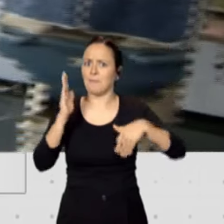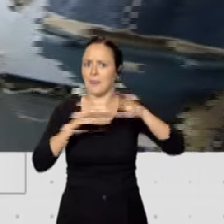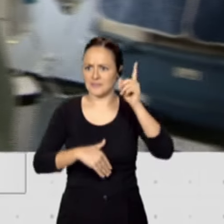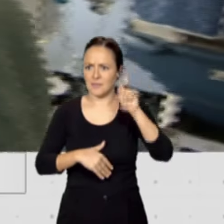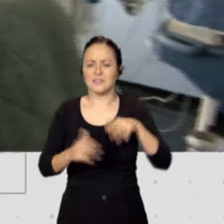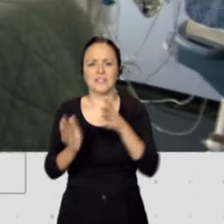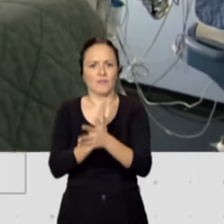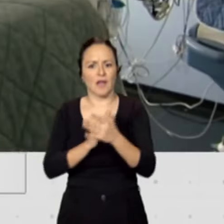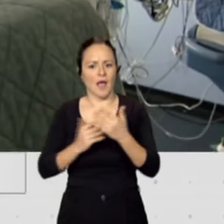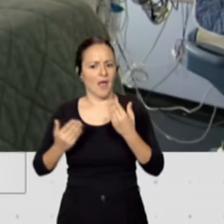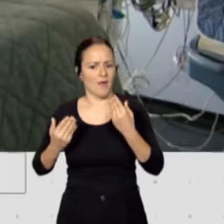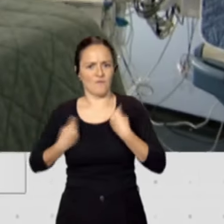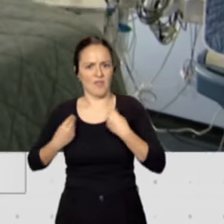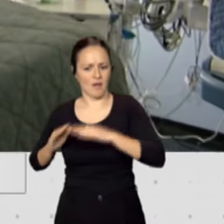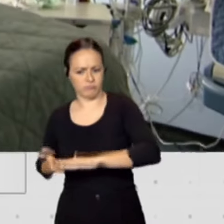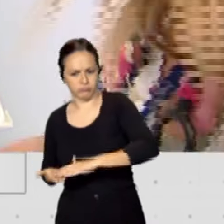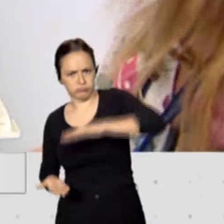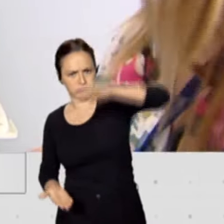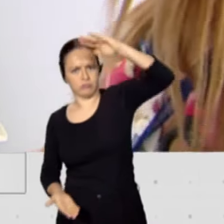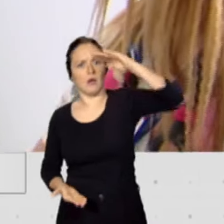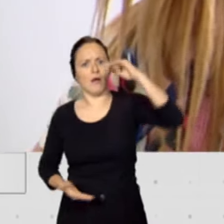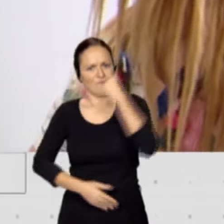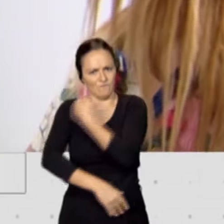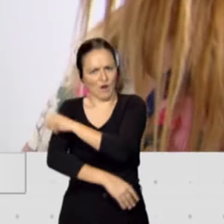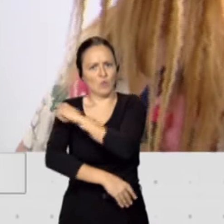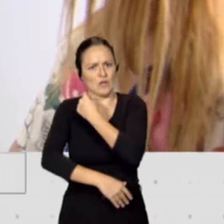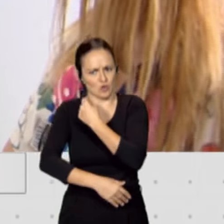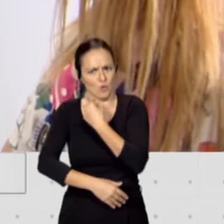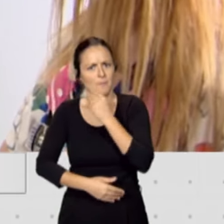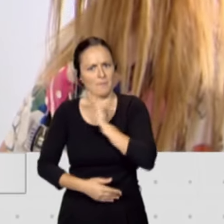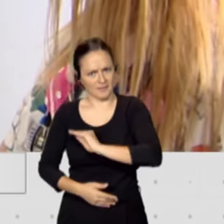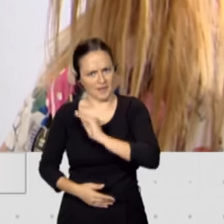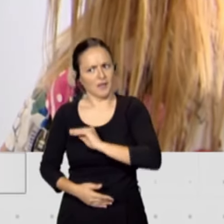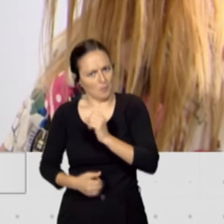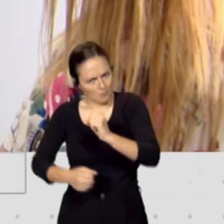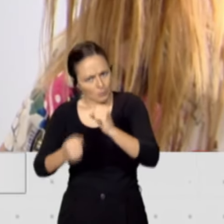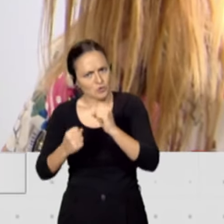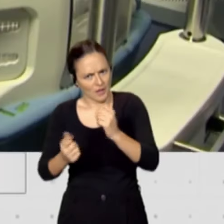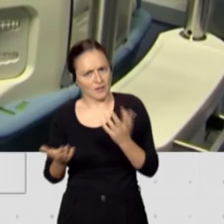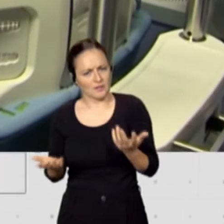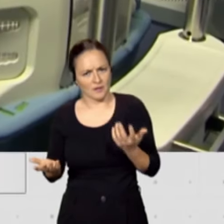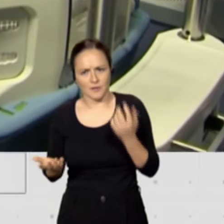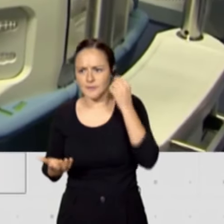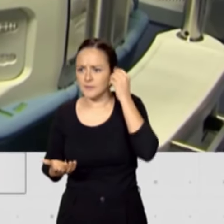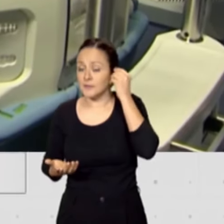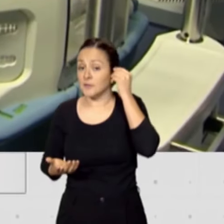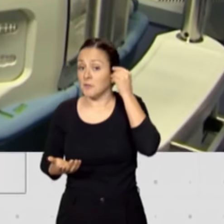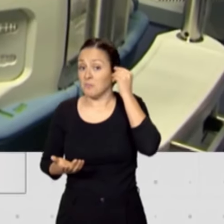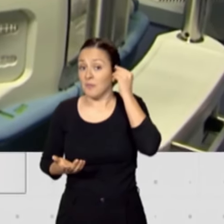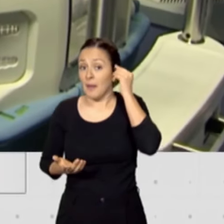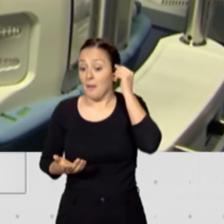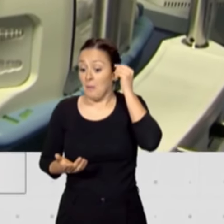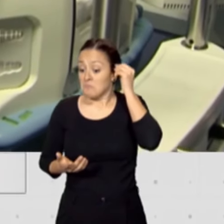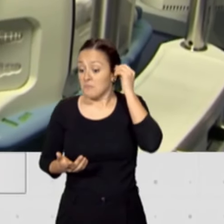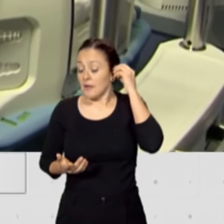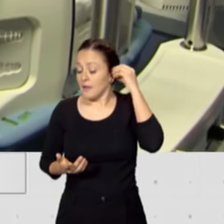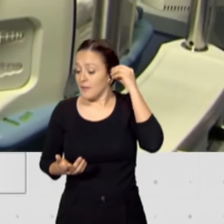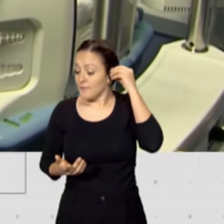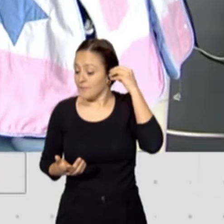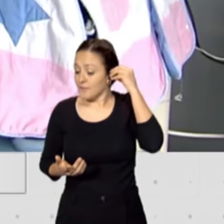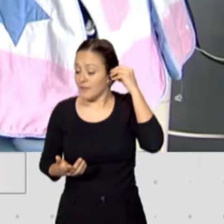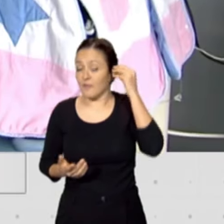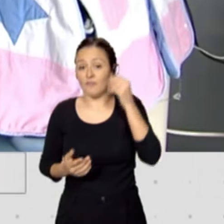todas las edades de la vida muy interesante y y muy potente y y los padres y las familias vacunan muy bien a sus hijos por